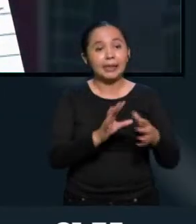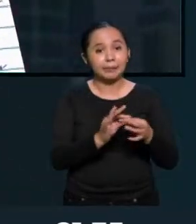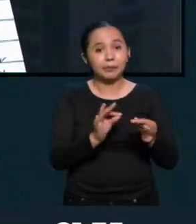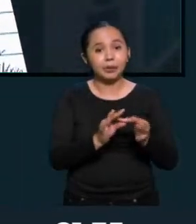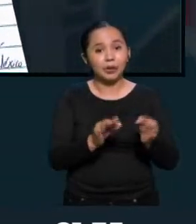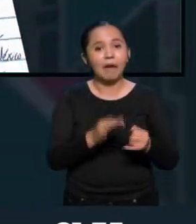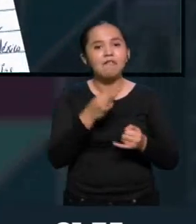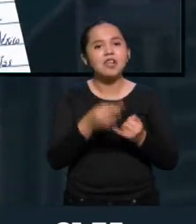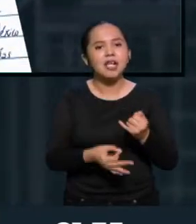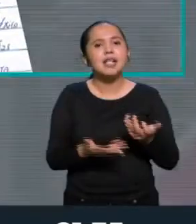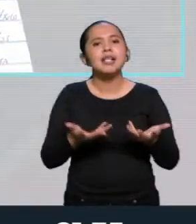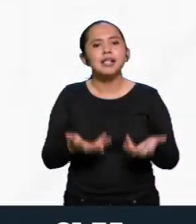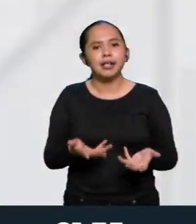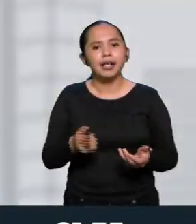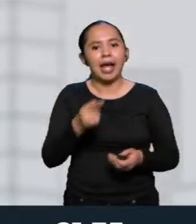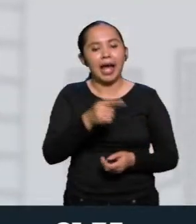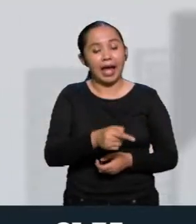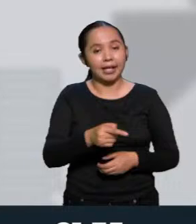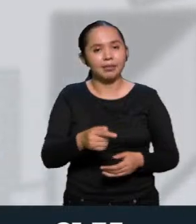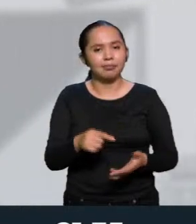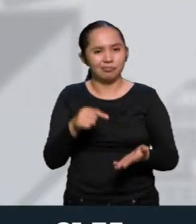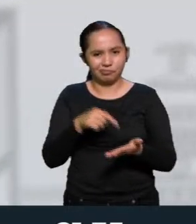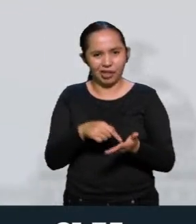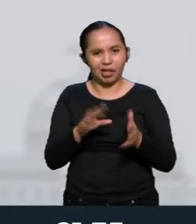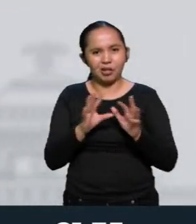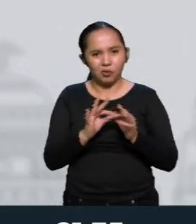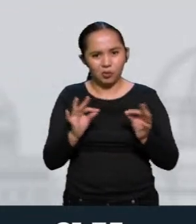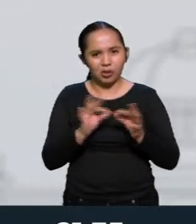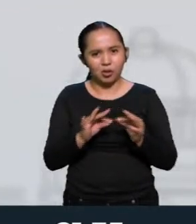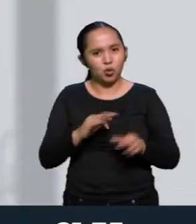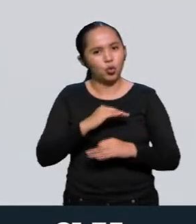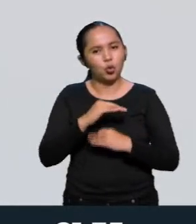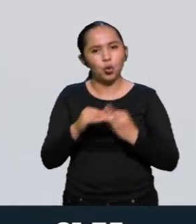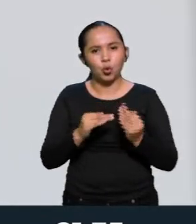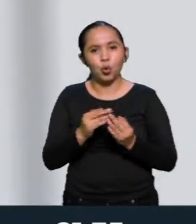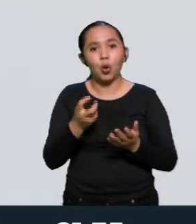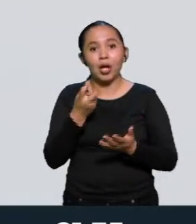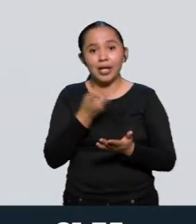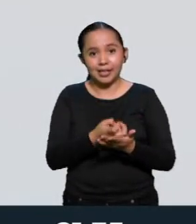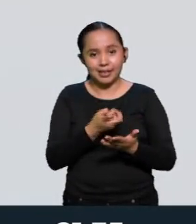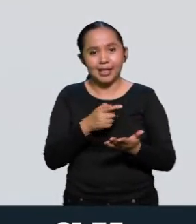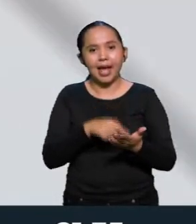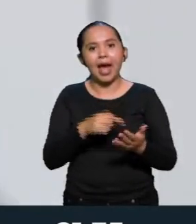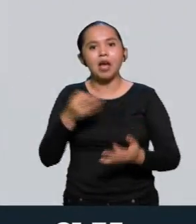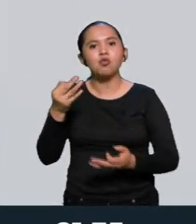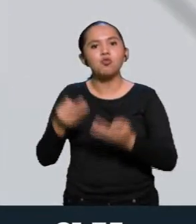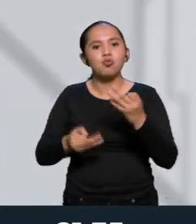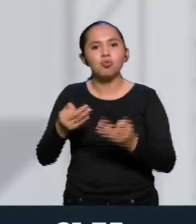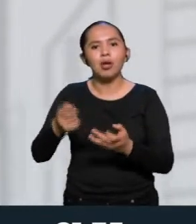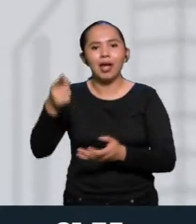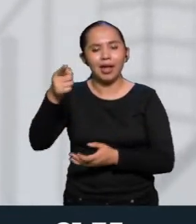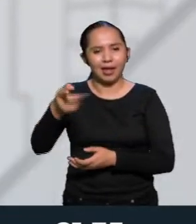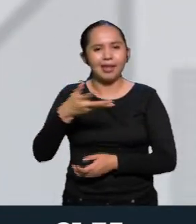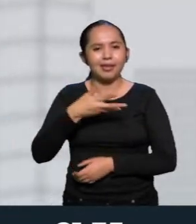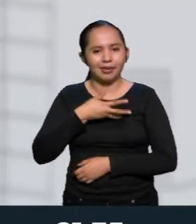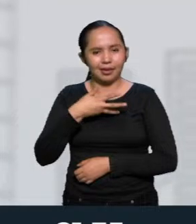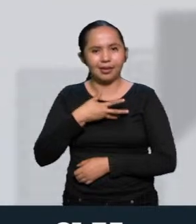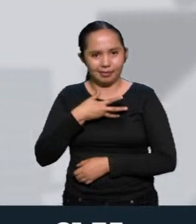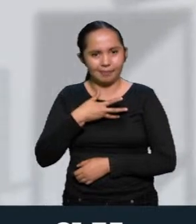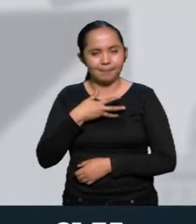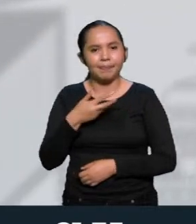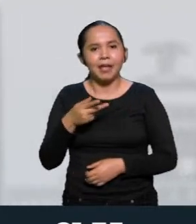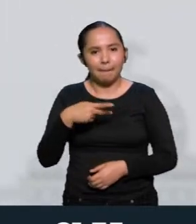que supuestamente en estas imputaciones todo se encuentra en los archivos del juzgado, que lo pueden buscar, pero habla